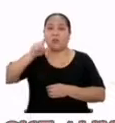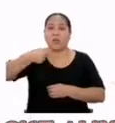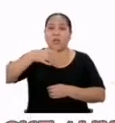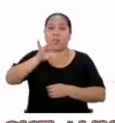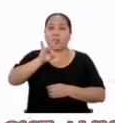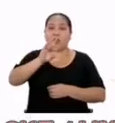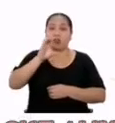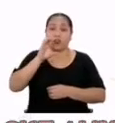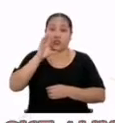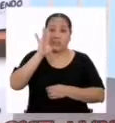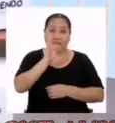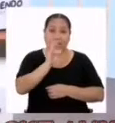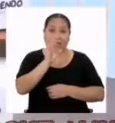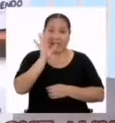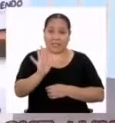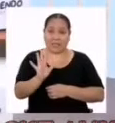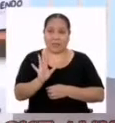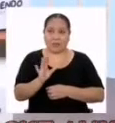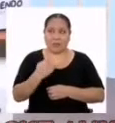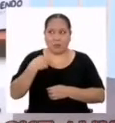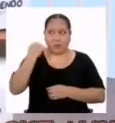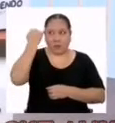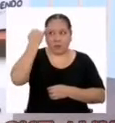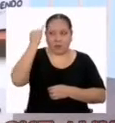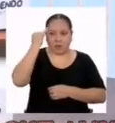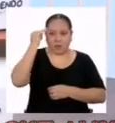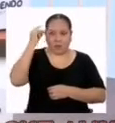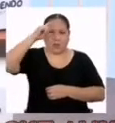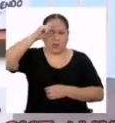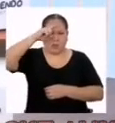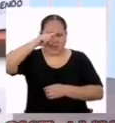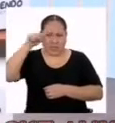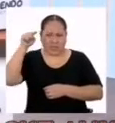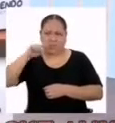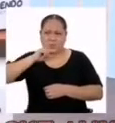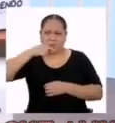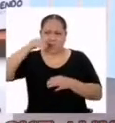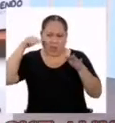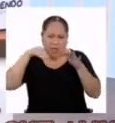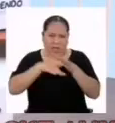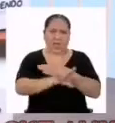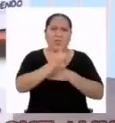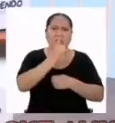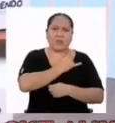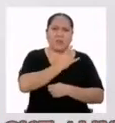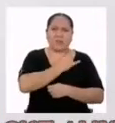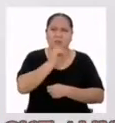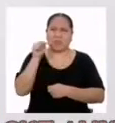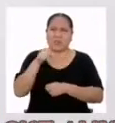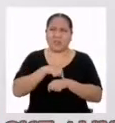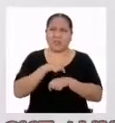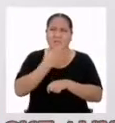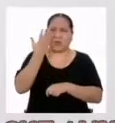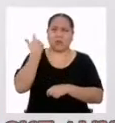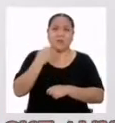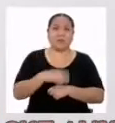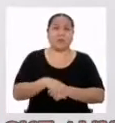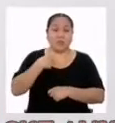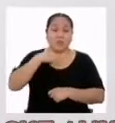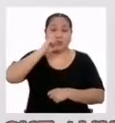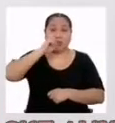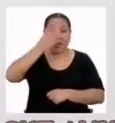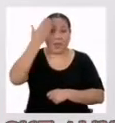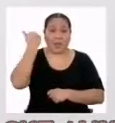1875. Me imagino lo difícil que tuvo que haber sido lograr eso en esa época. Como te dije hace un rato,